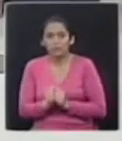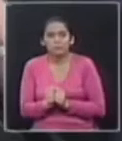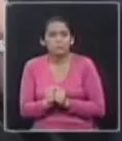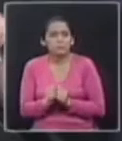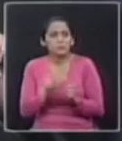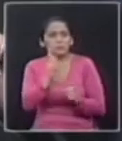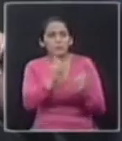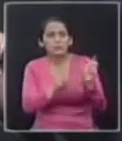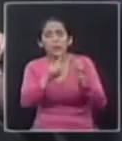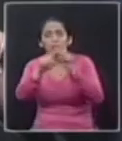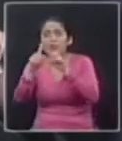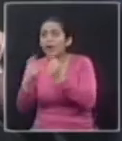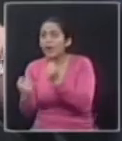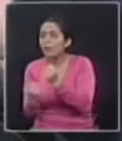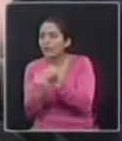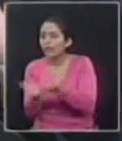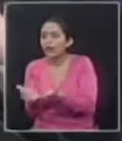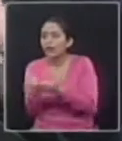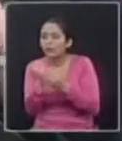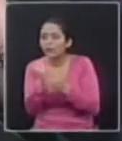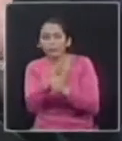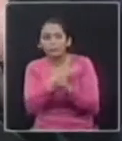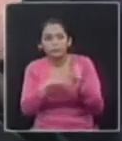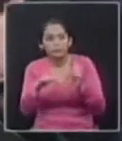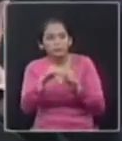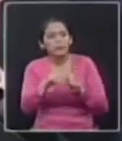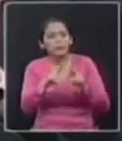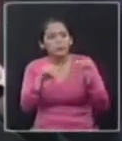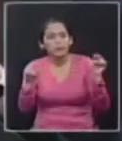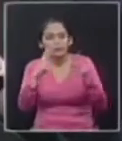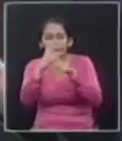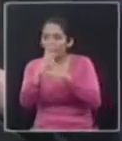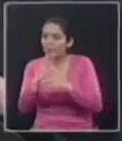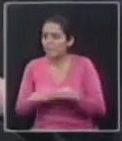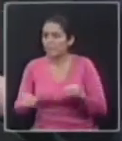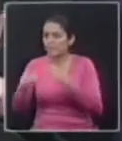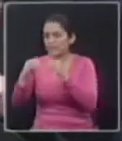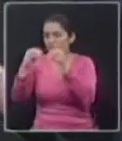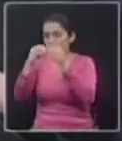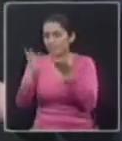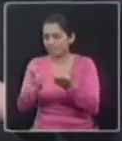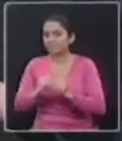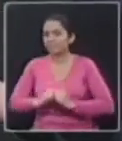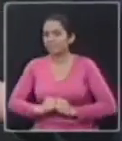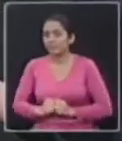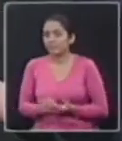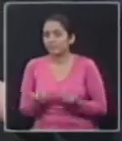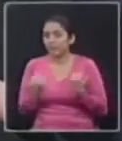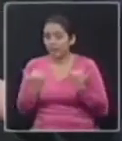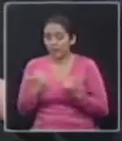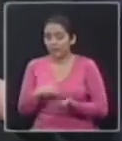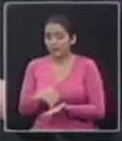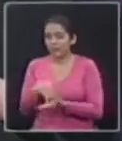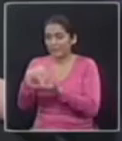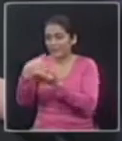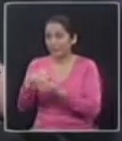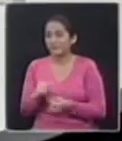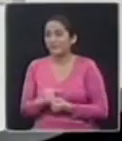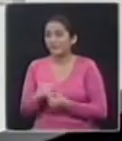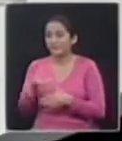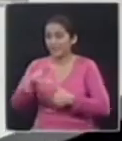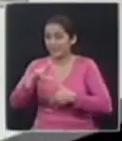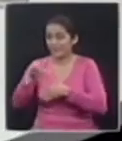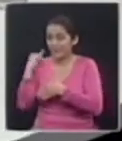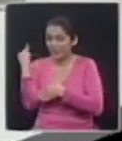que empecemos estas buenas prácticas y cada vez las vayamos sumando. Entonces, lo mismo pasa con Premios Latinoamérica Verde. Para nosotros,